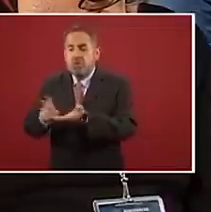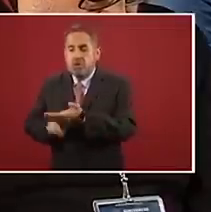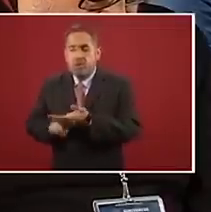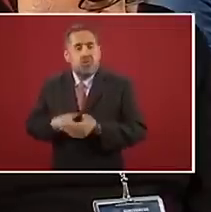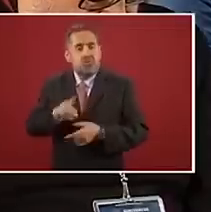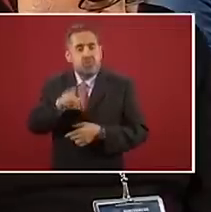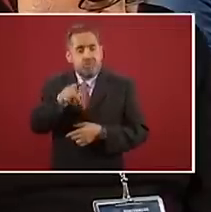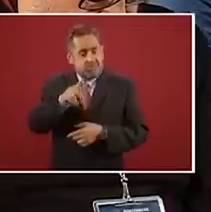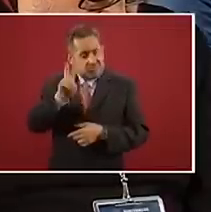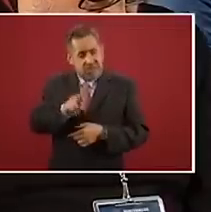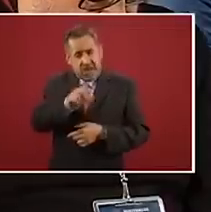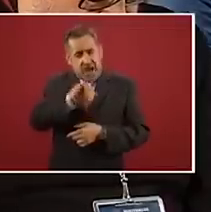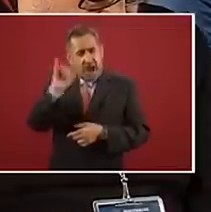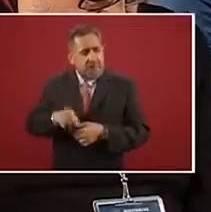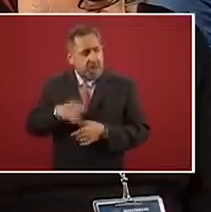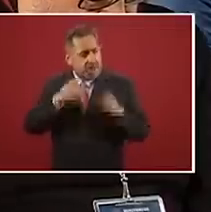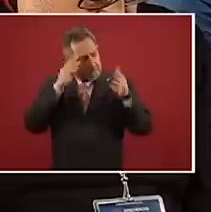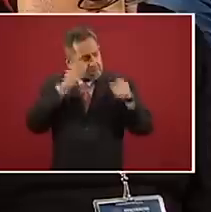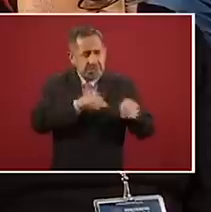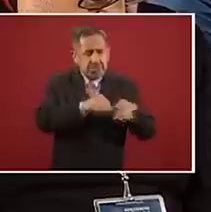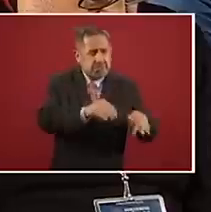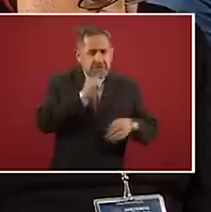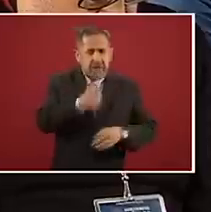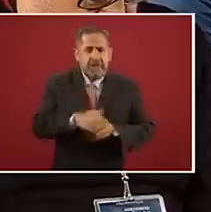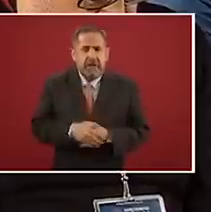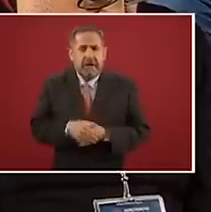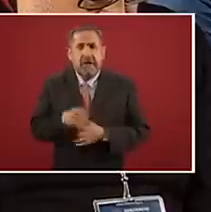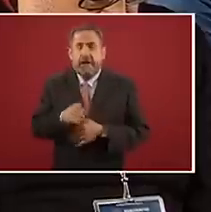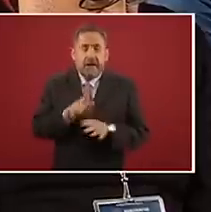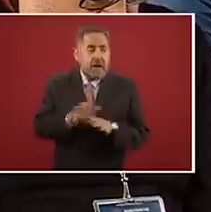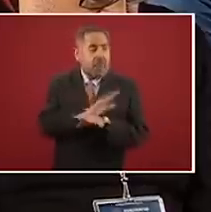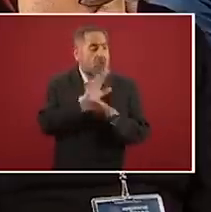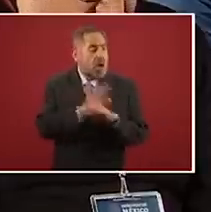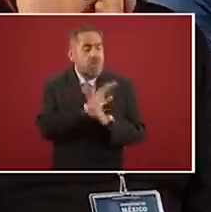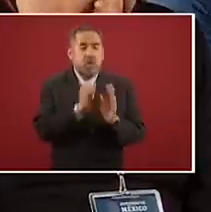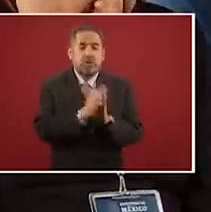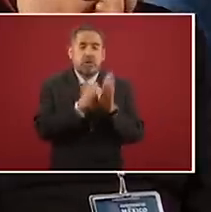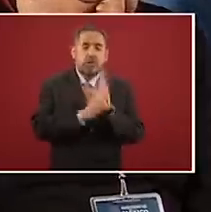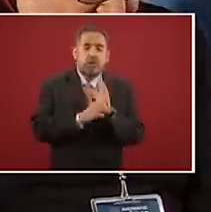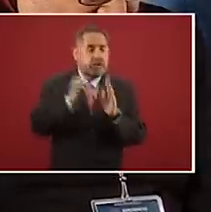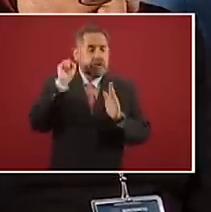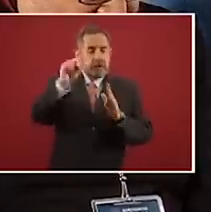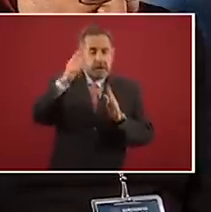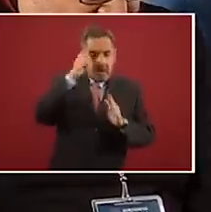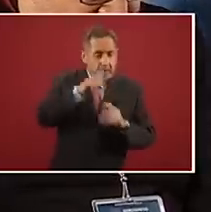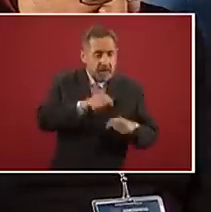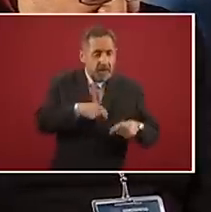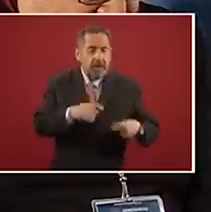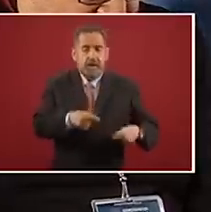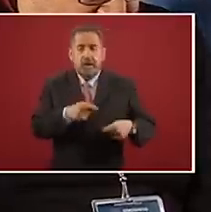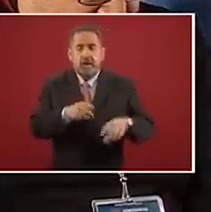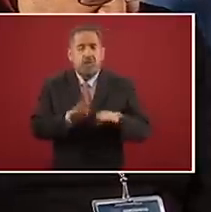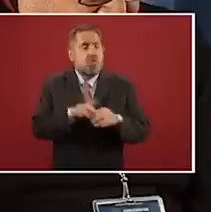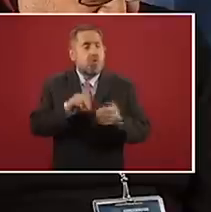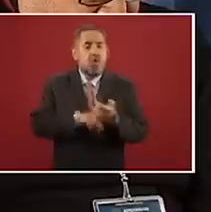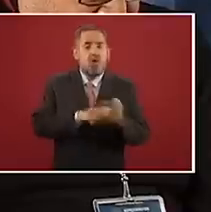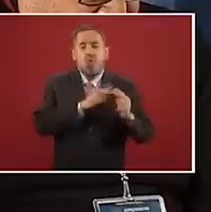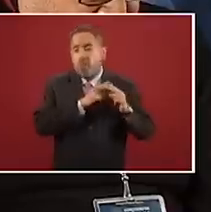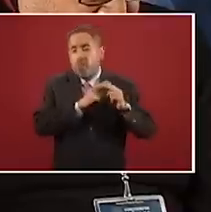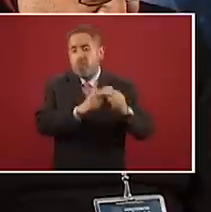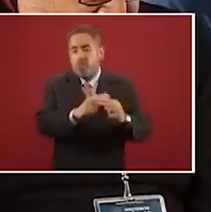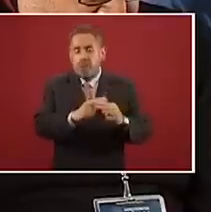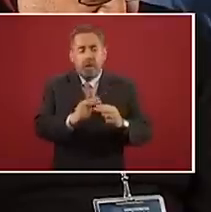trabajado. Encima de eso, modificó los estatutos sindicales para que la duración en el cargo fuera